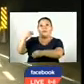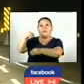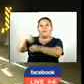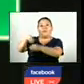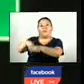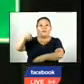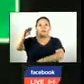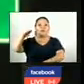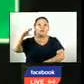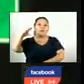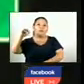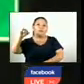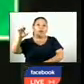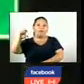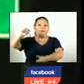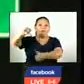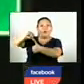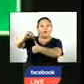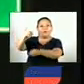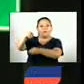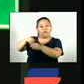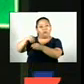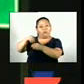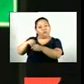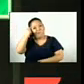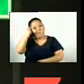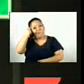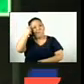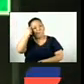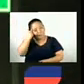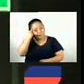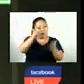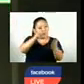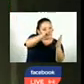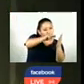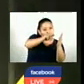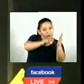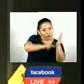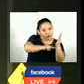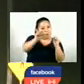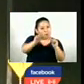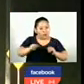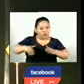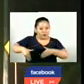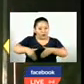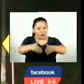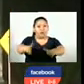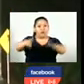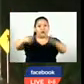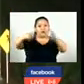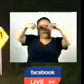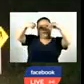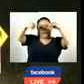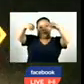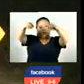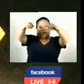de Integración Económica estudia algunos anteproyectos técnicos para iluminar el camino a Subsidi